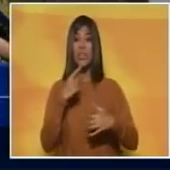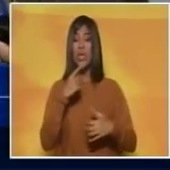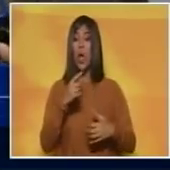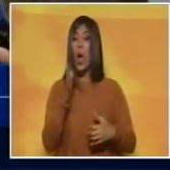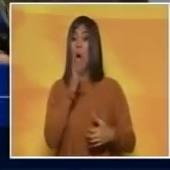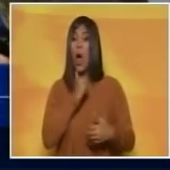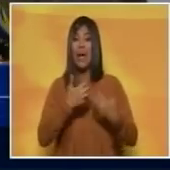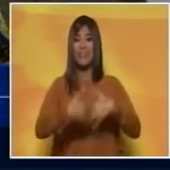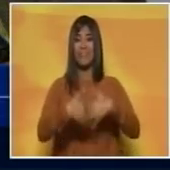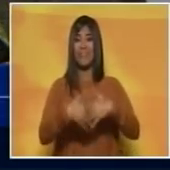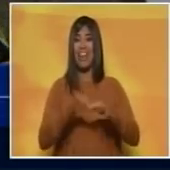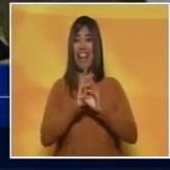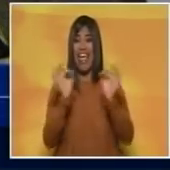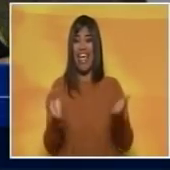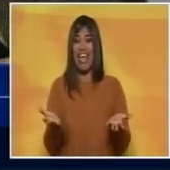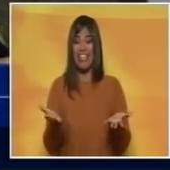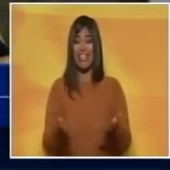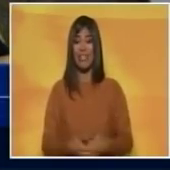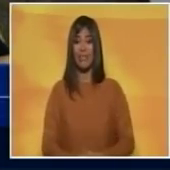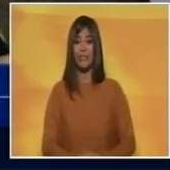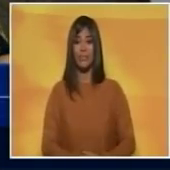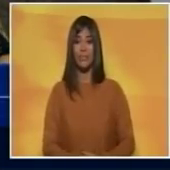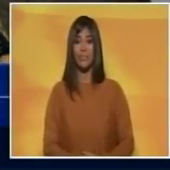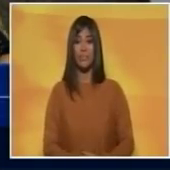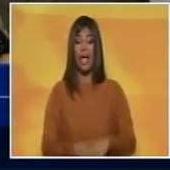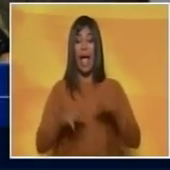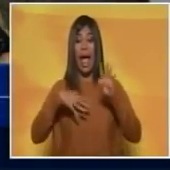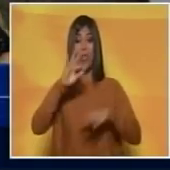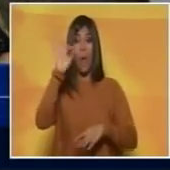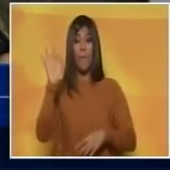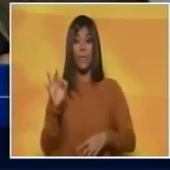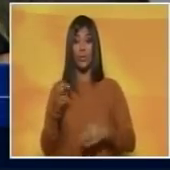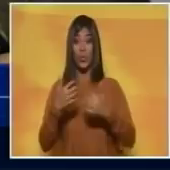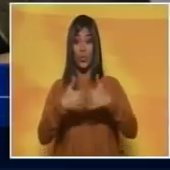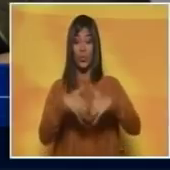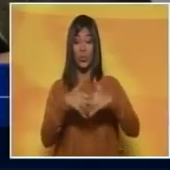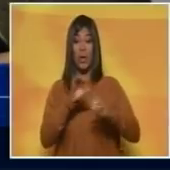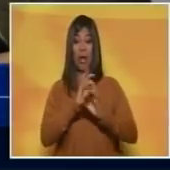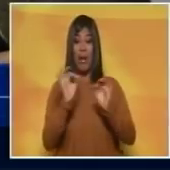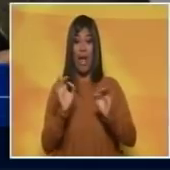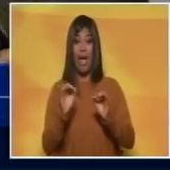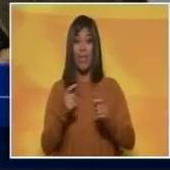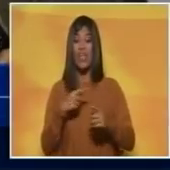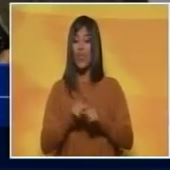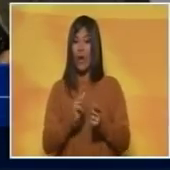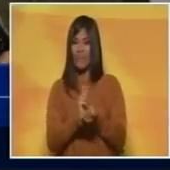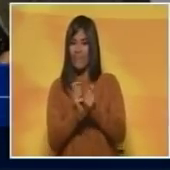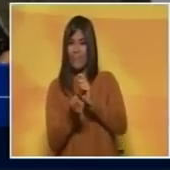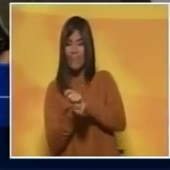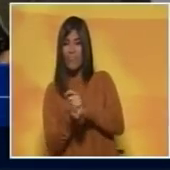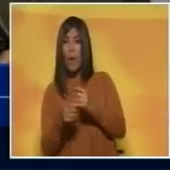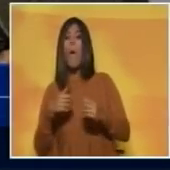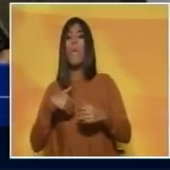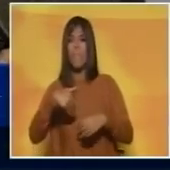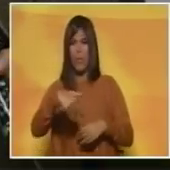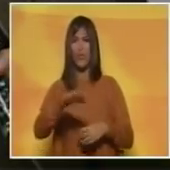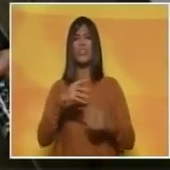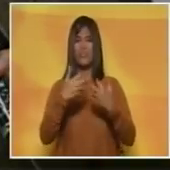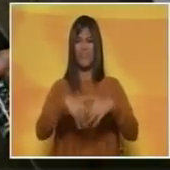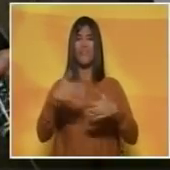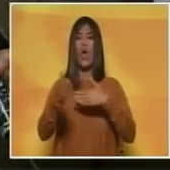había producido absolutamente nada, ¿verdad? 14% de las empresas que no han producido absolutamente nada se traduce rápidamente en las próximas empresas